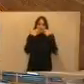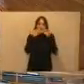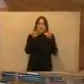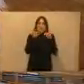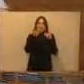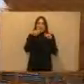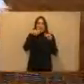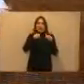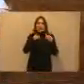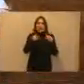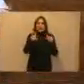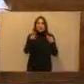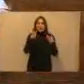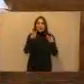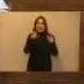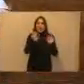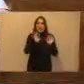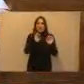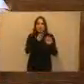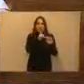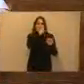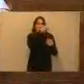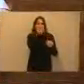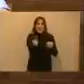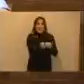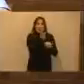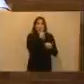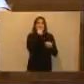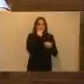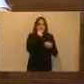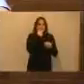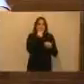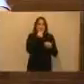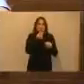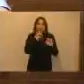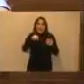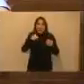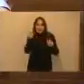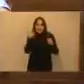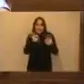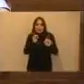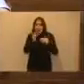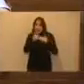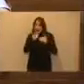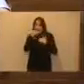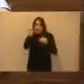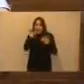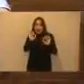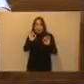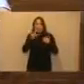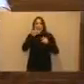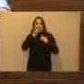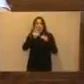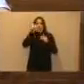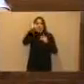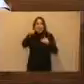oía apenas, que los pitos de los bomberos que estaban afuera, en cuanto cruzabas la puerta, del cristal hacia afuera, pues era un